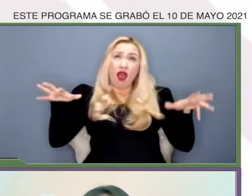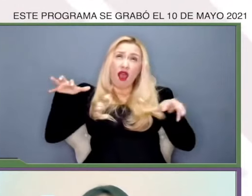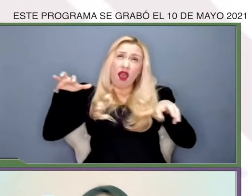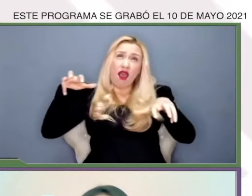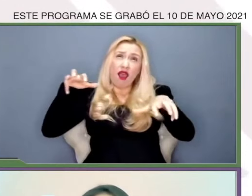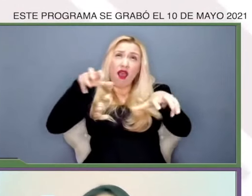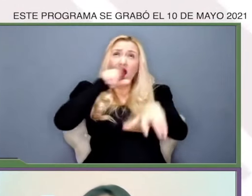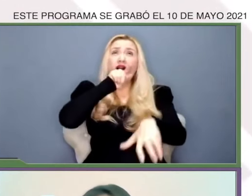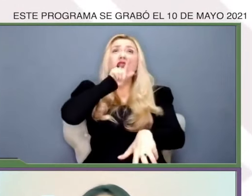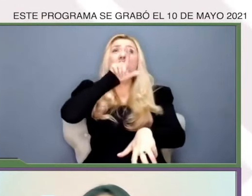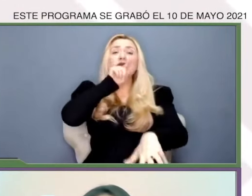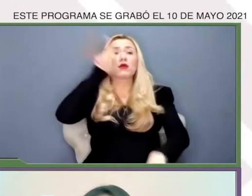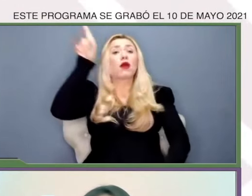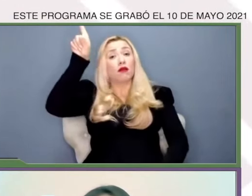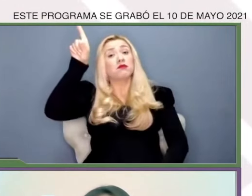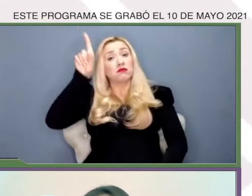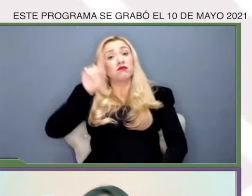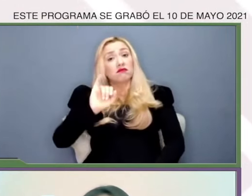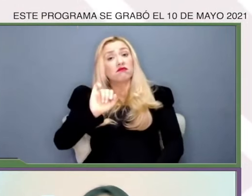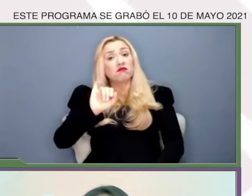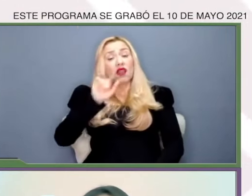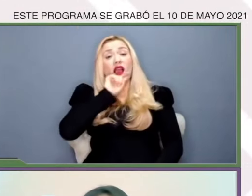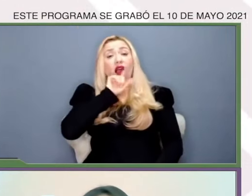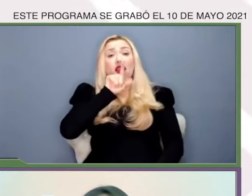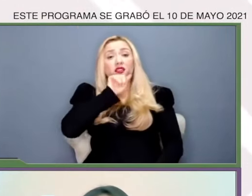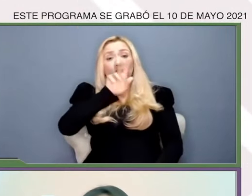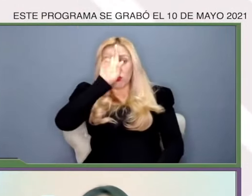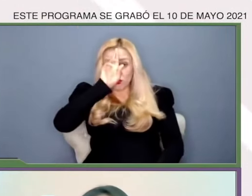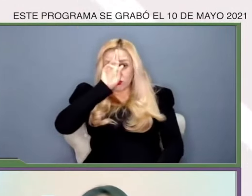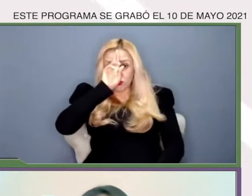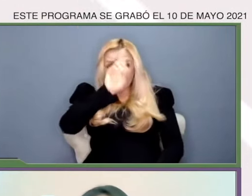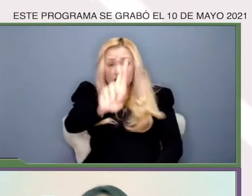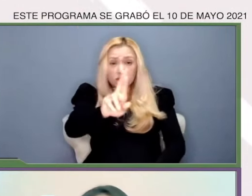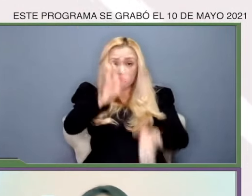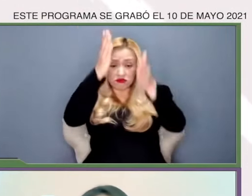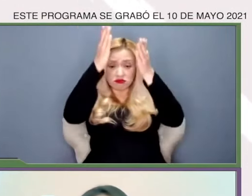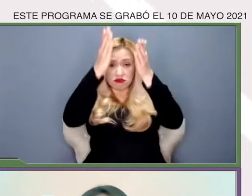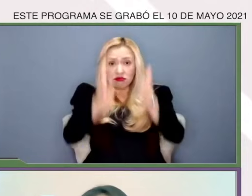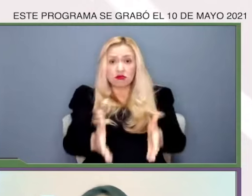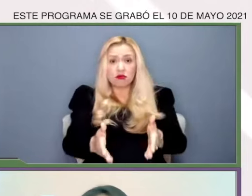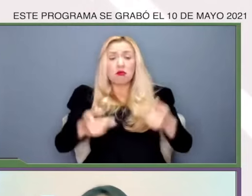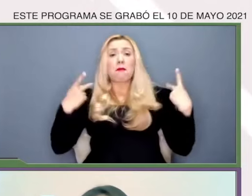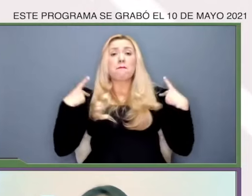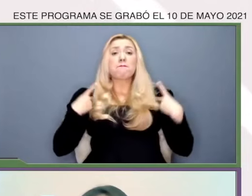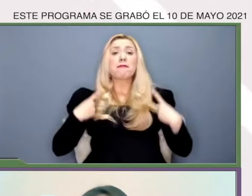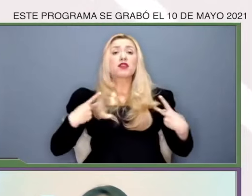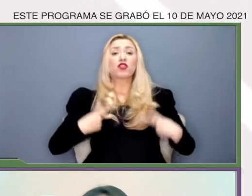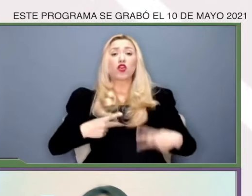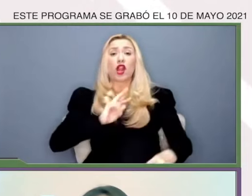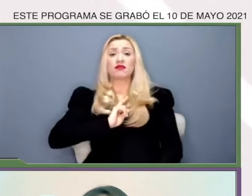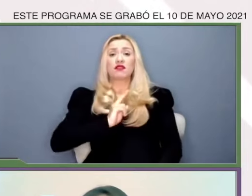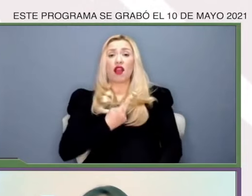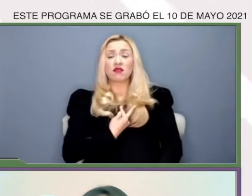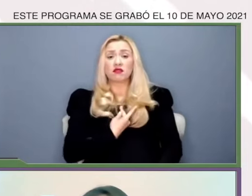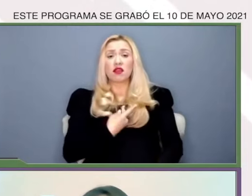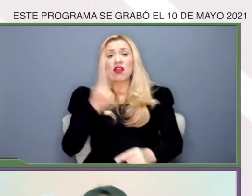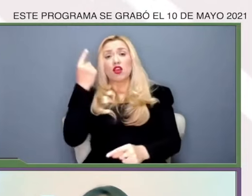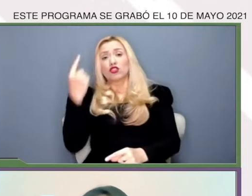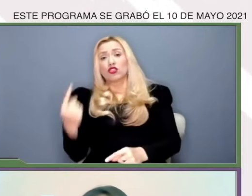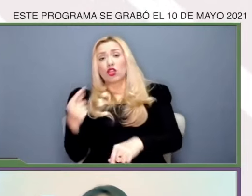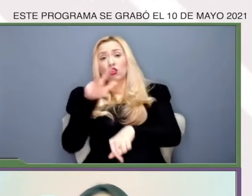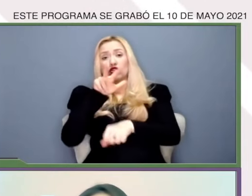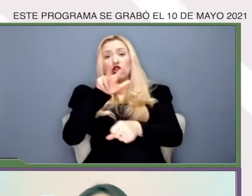porque allá sí hay un pleno reconocimiento de la identidad de género de personas trans menores de 18